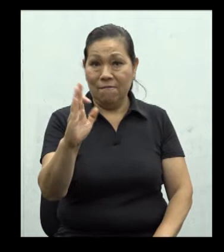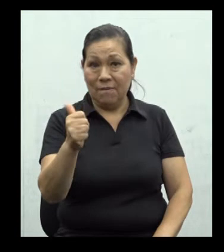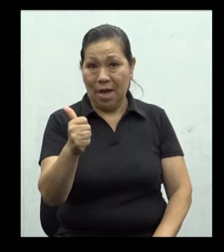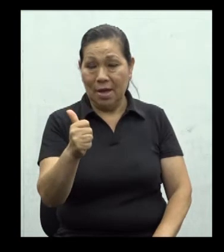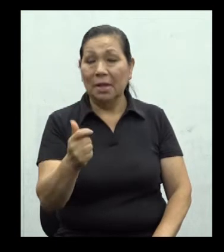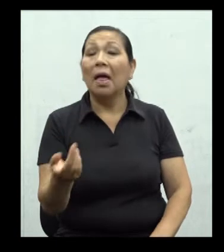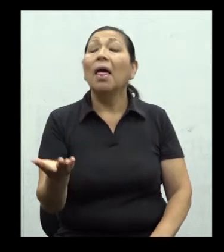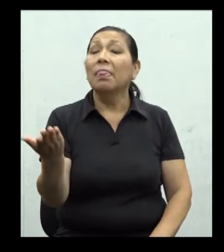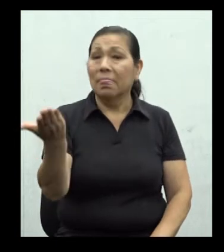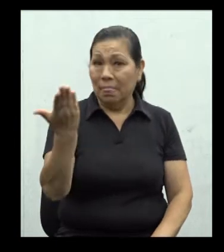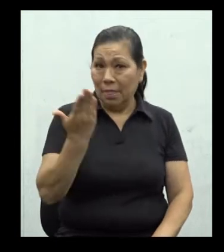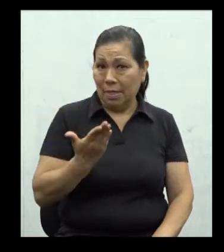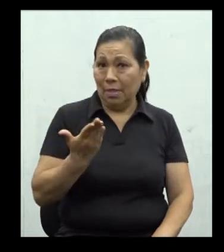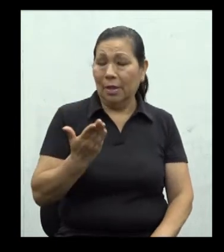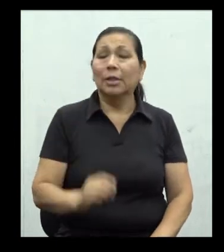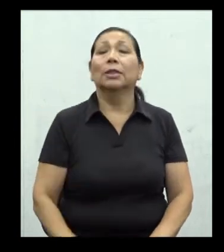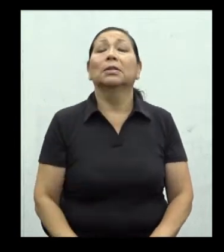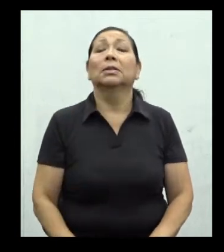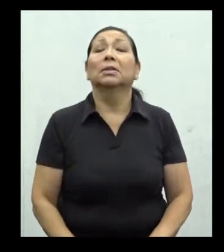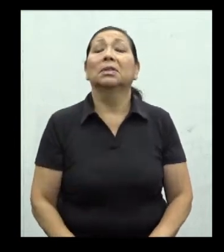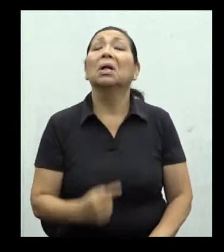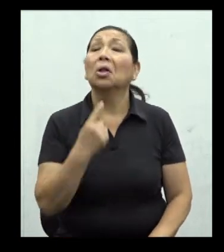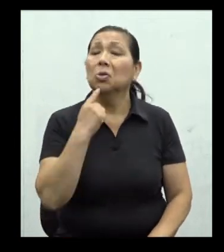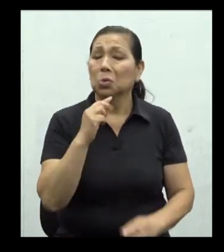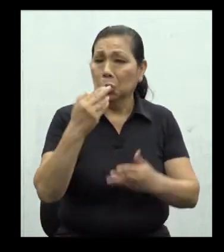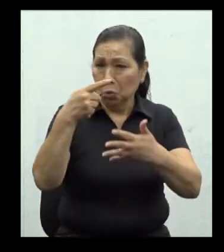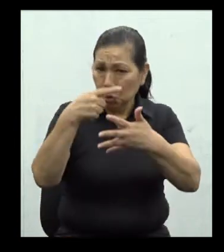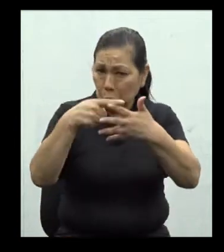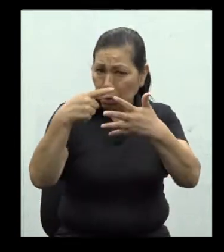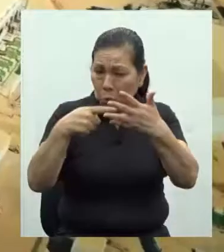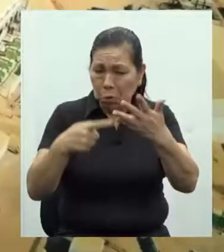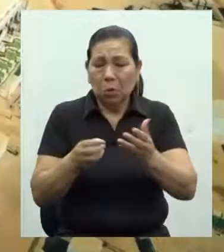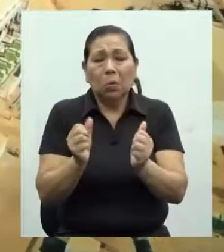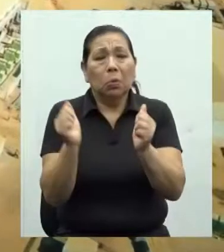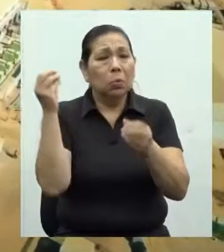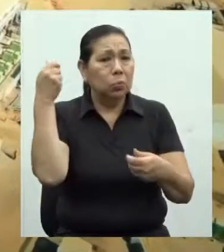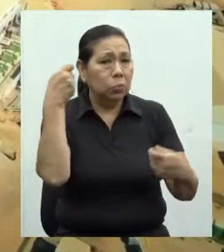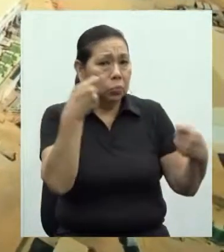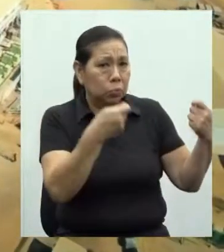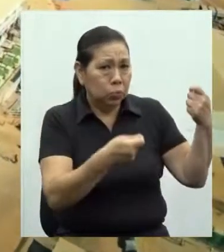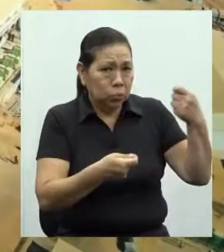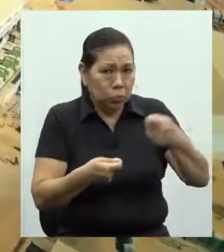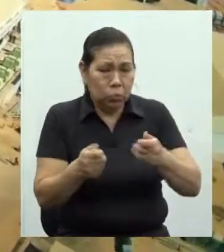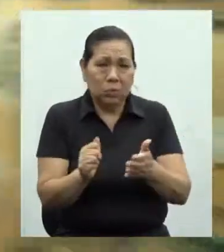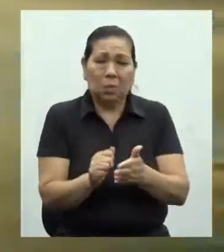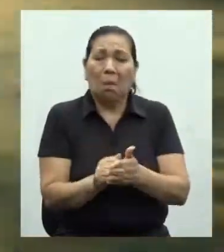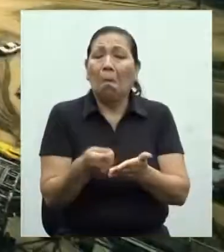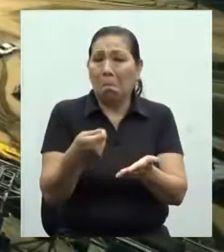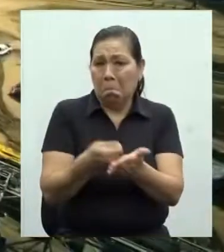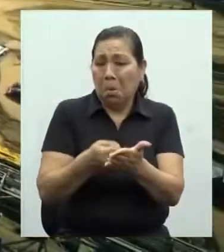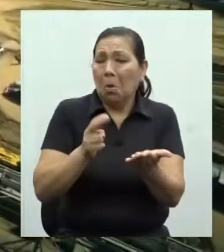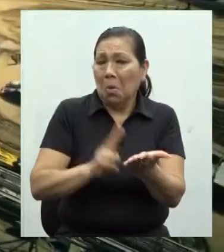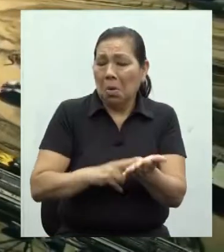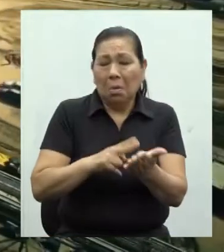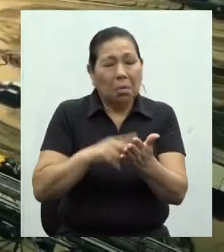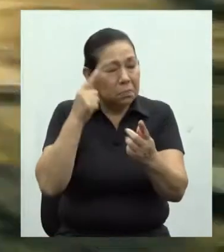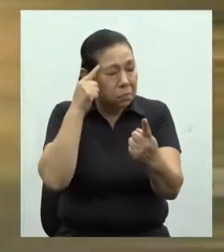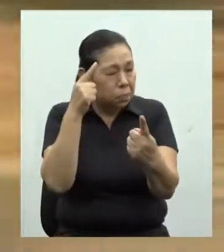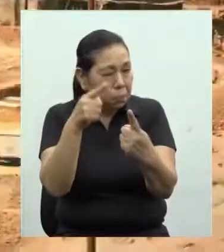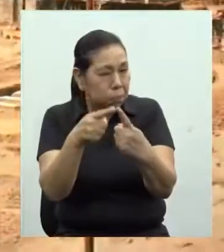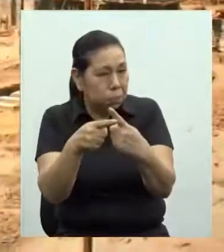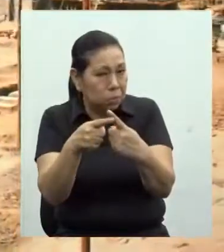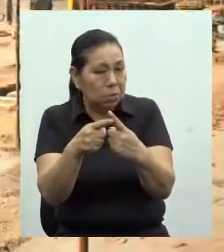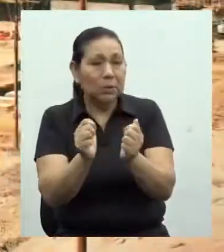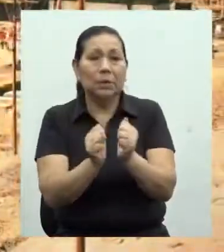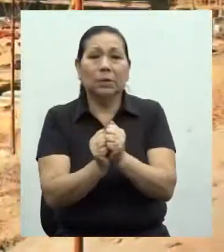En su recurso de agravio constitucional, Cerro Verde alegaba que el aporte por regulación, tributo que tiene como objetivo que